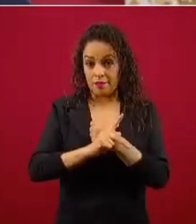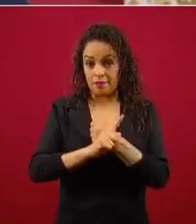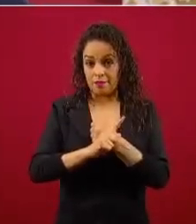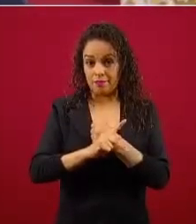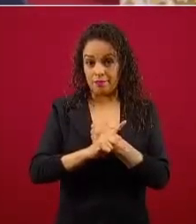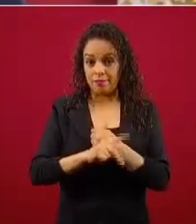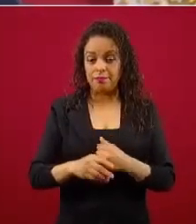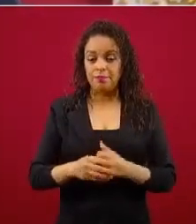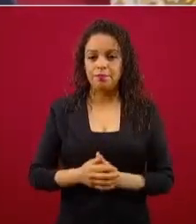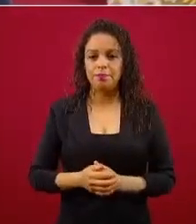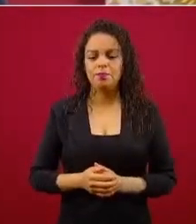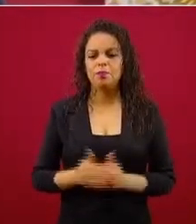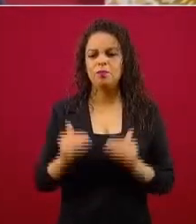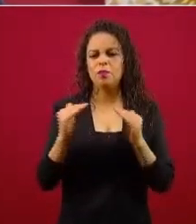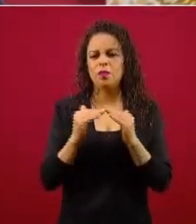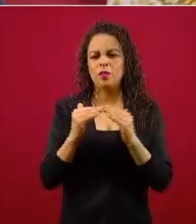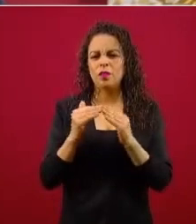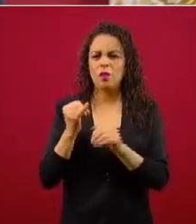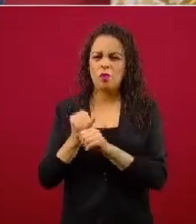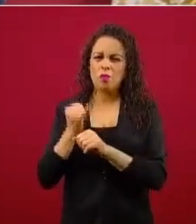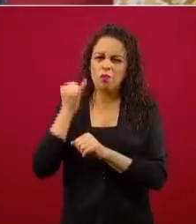habita una cabaña